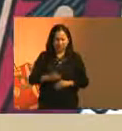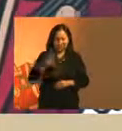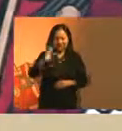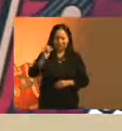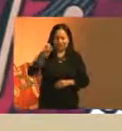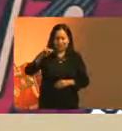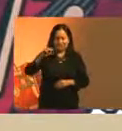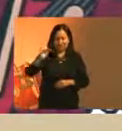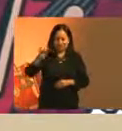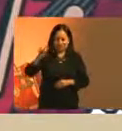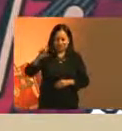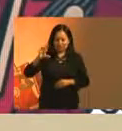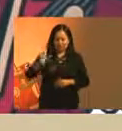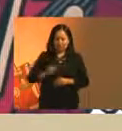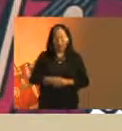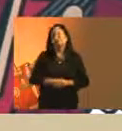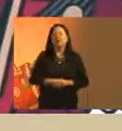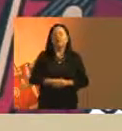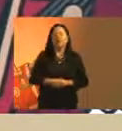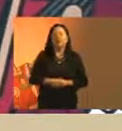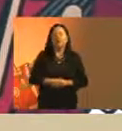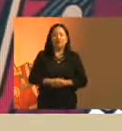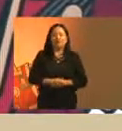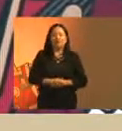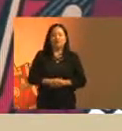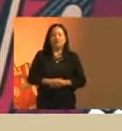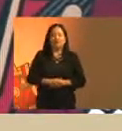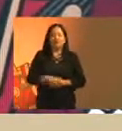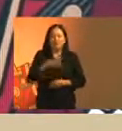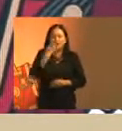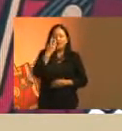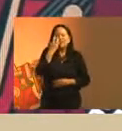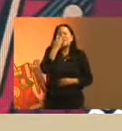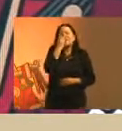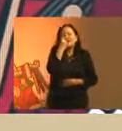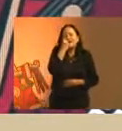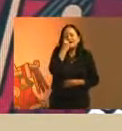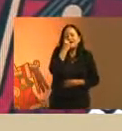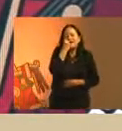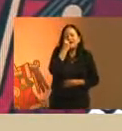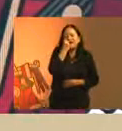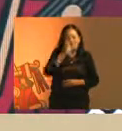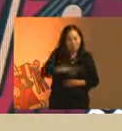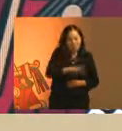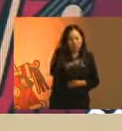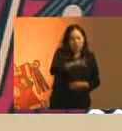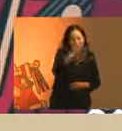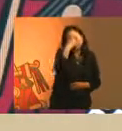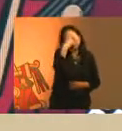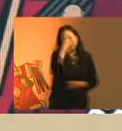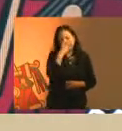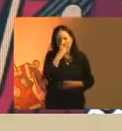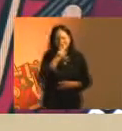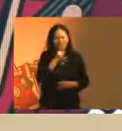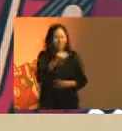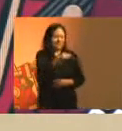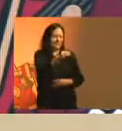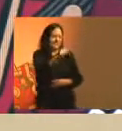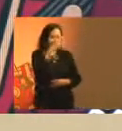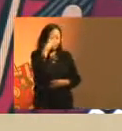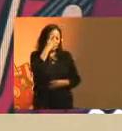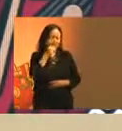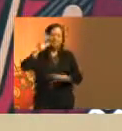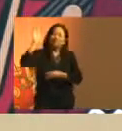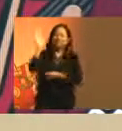naranja es un hombre dulce para un poblado pequeño naranja el sol y la tela de las banderas al